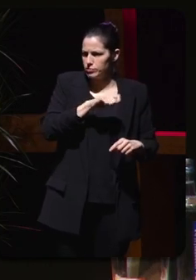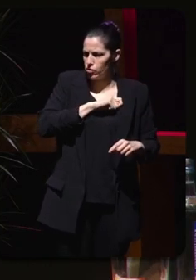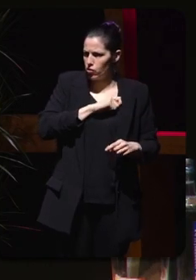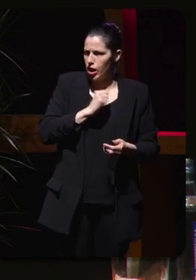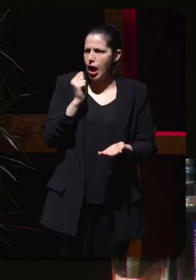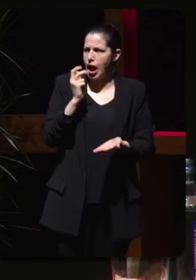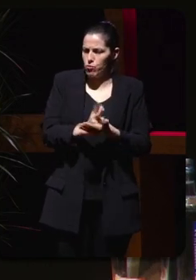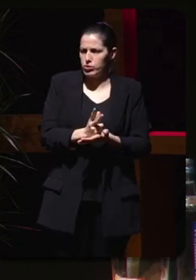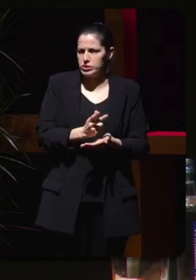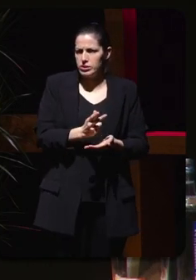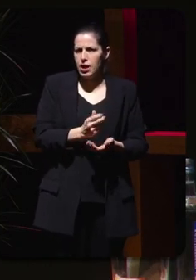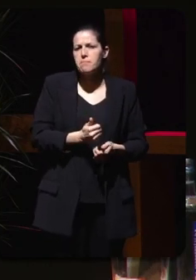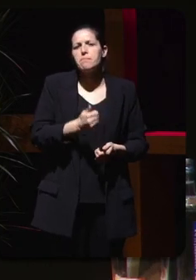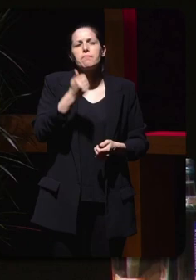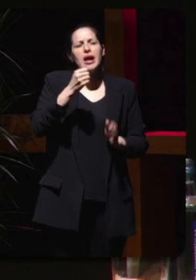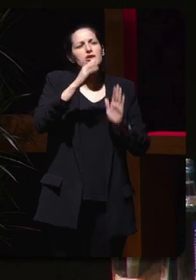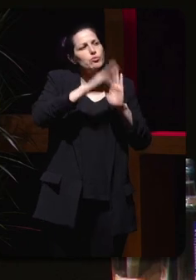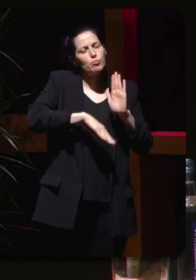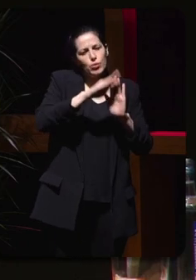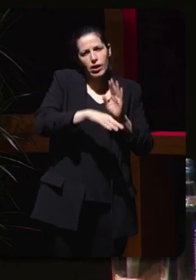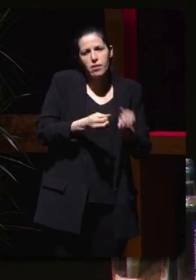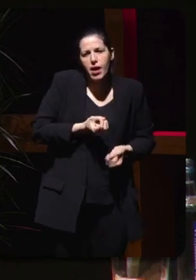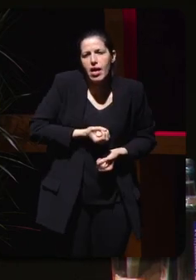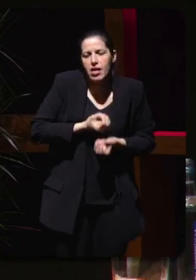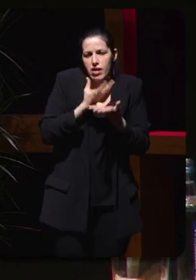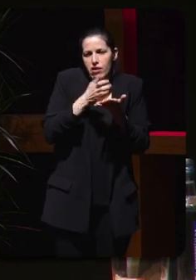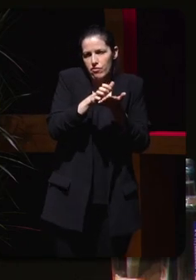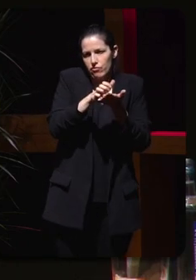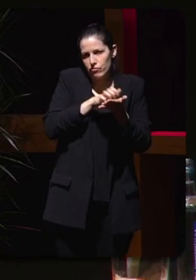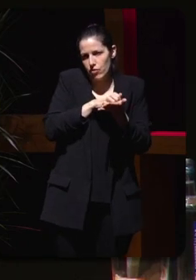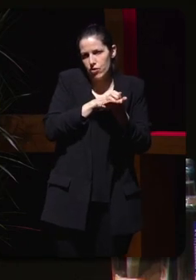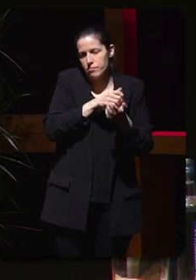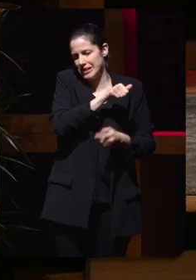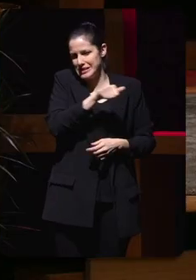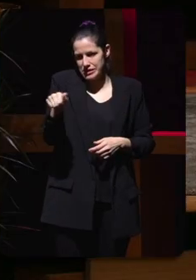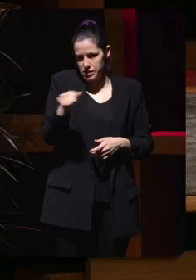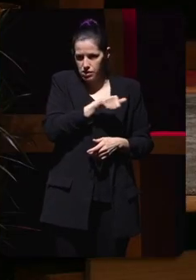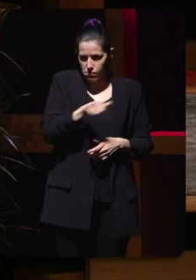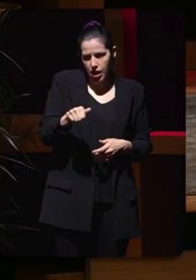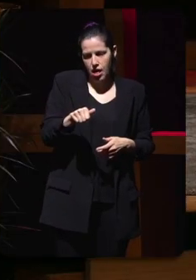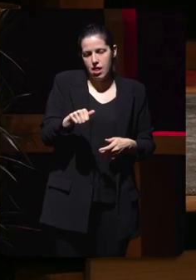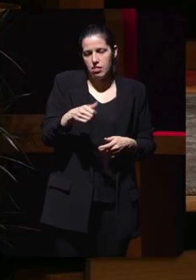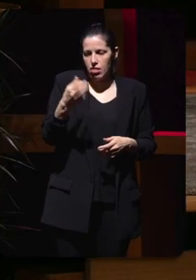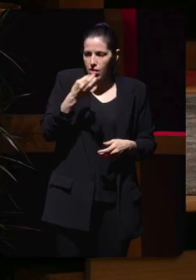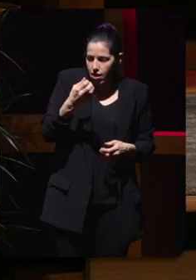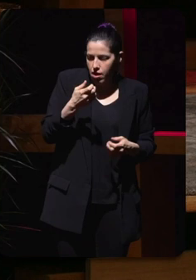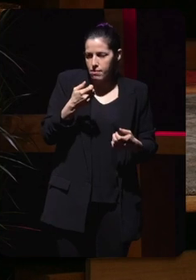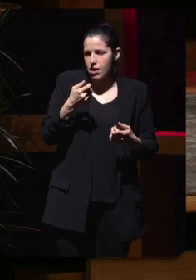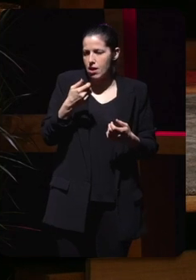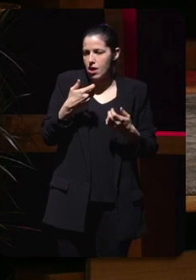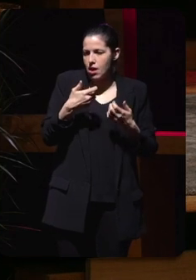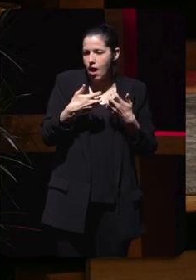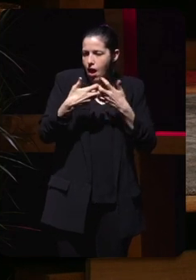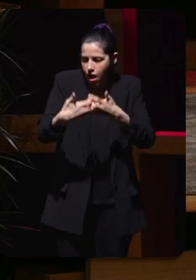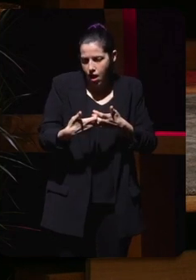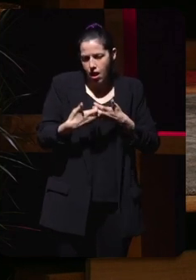programa Informe Semanal concretamente, ¿no? En aquel momento, y de Ramón Colom, que tuvieron que pelear con la embajada de Irán, porque podéis